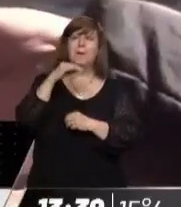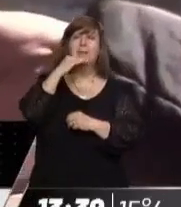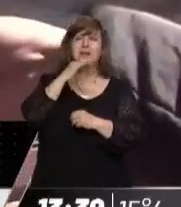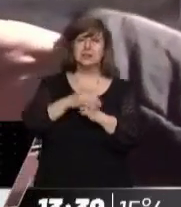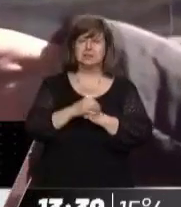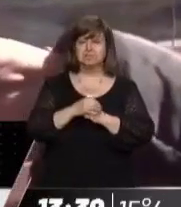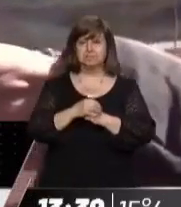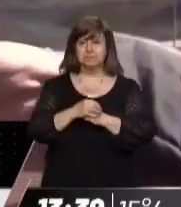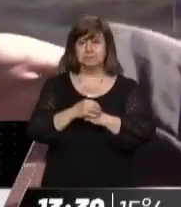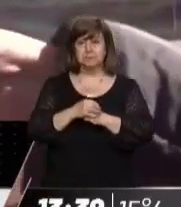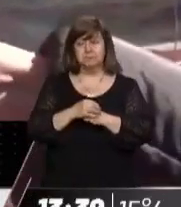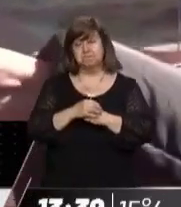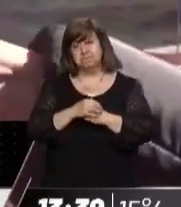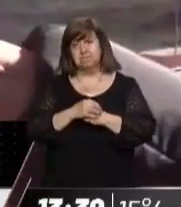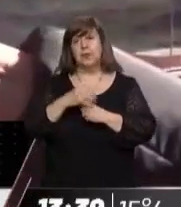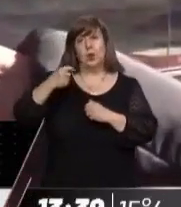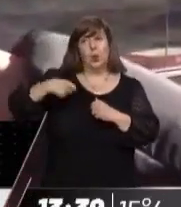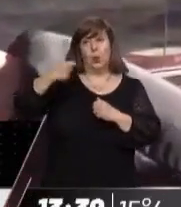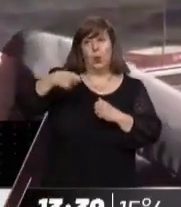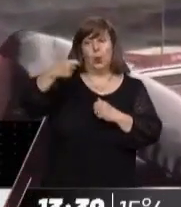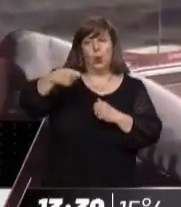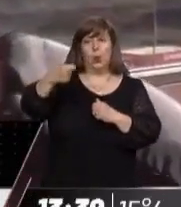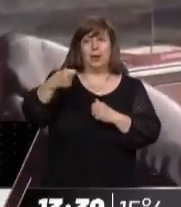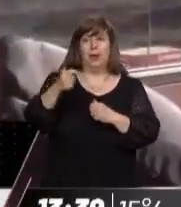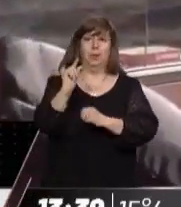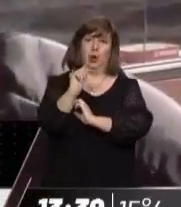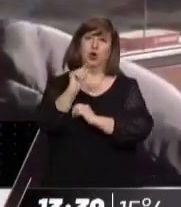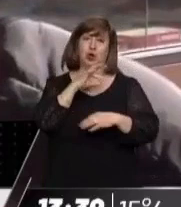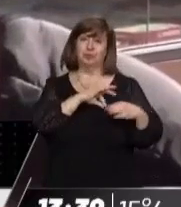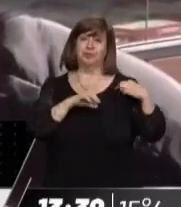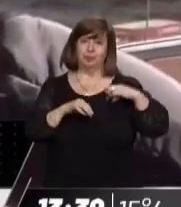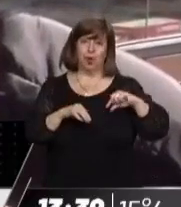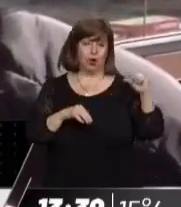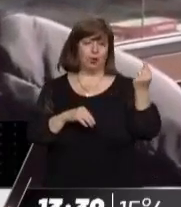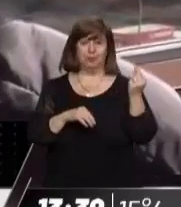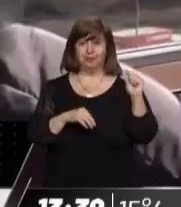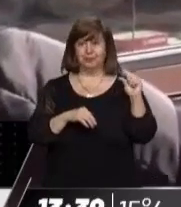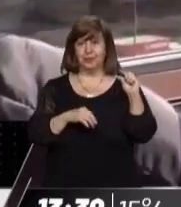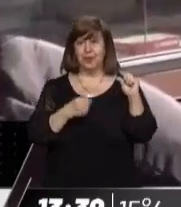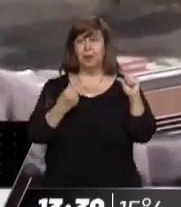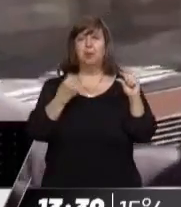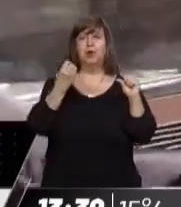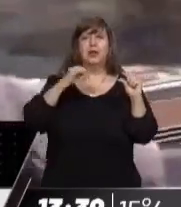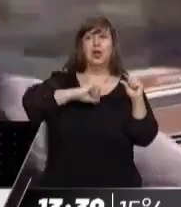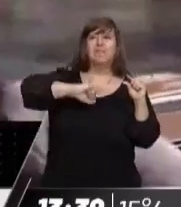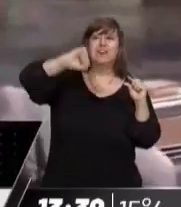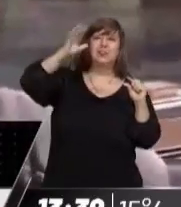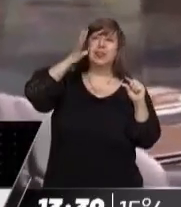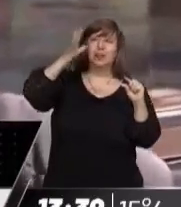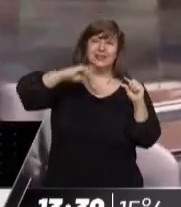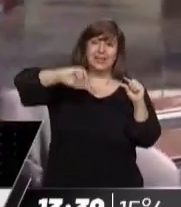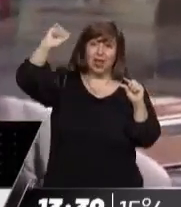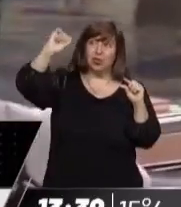la verdad que para los jubilados me parece poco, porque realmente con la inflación que tenemos en